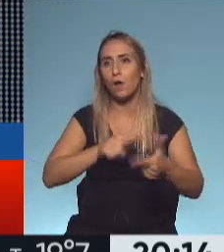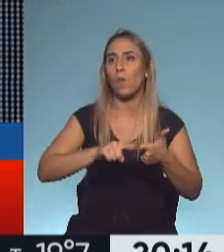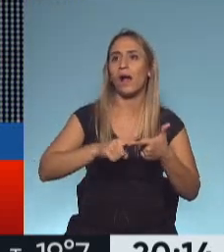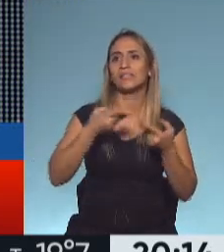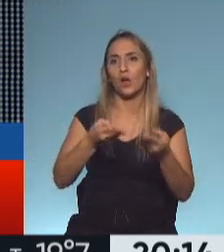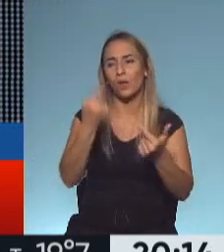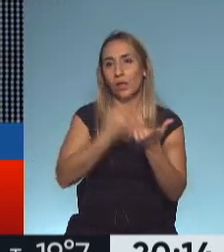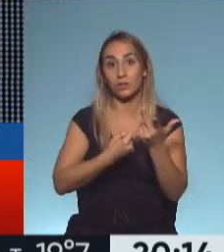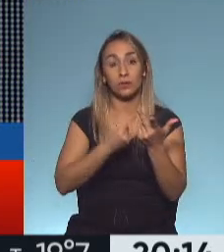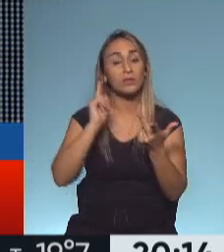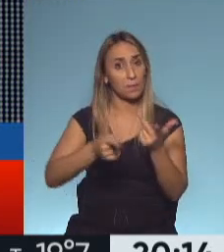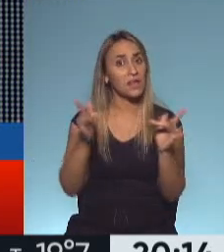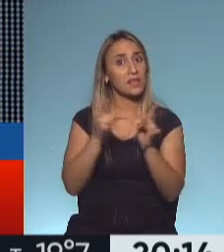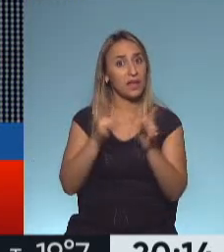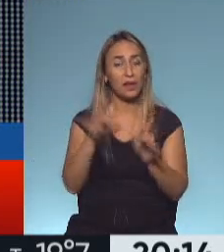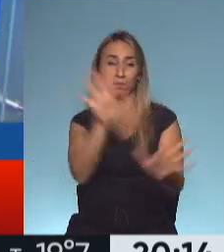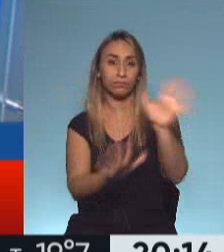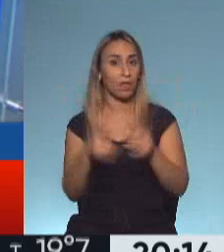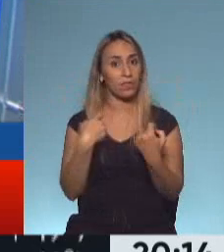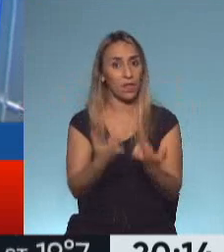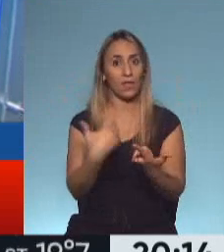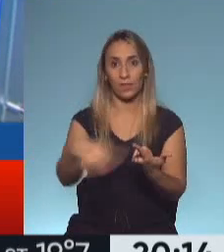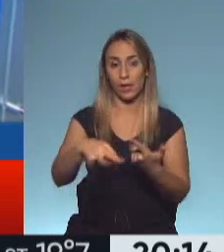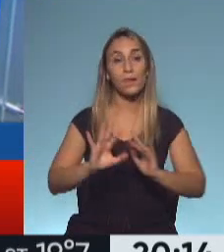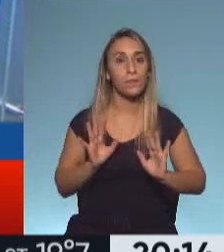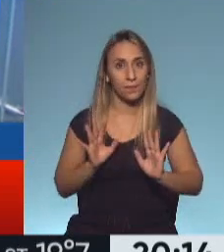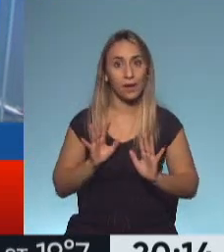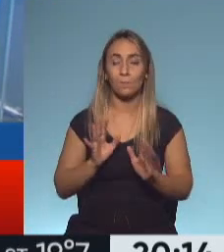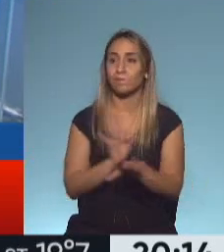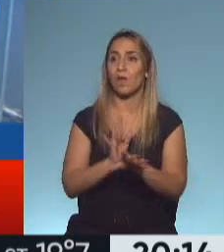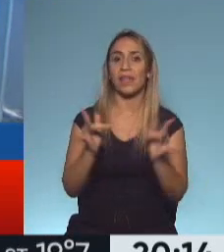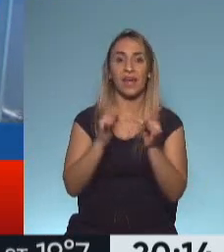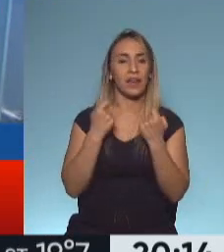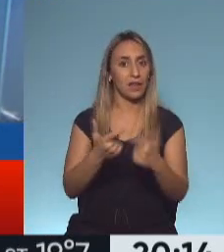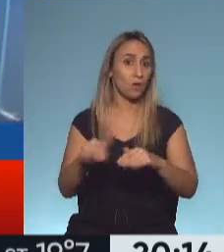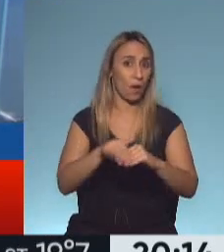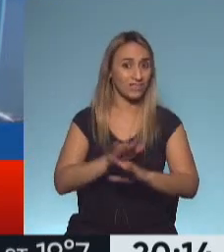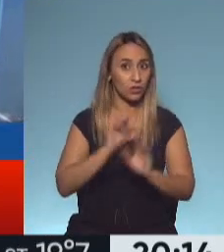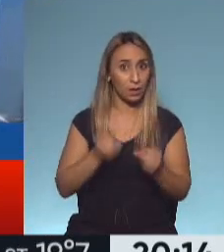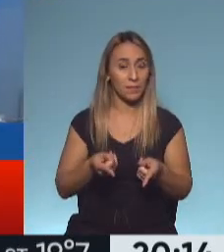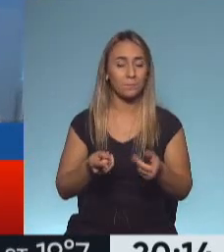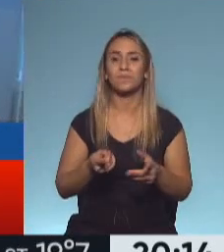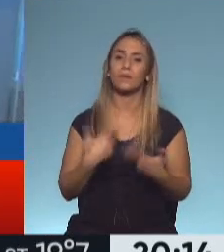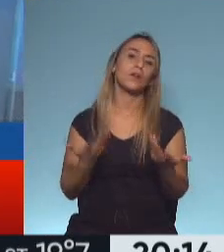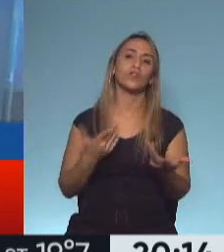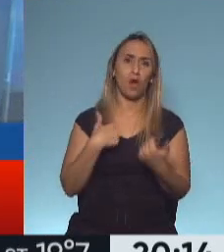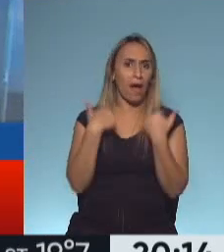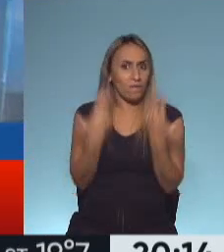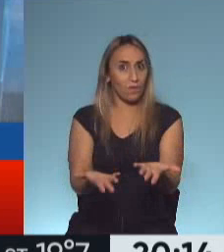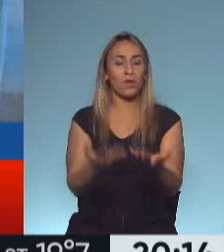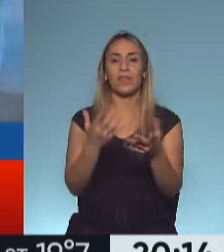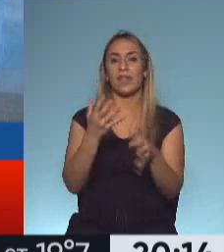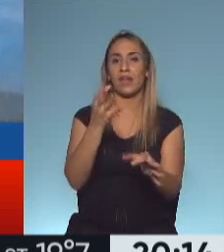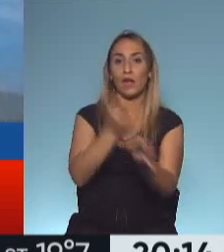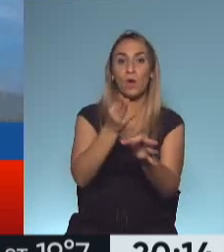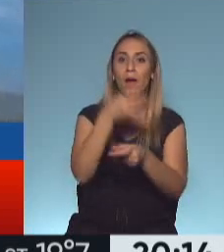Exactamente. Entonces también es un instrumento que tiene que estar. Hemos ido avanzando, tenemos que avanzar más rápidamente. Yo estoy muy a favor de las clases presenciales, igual